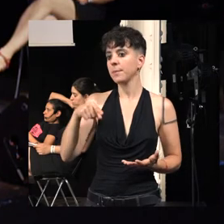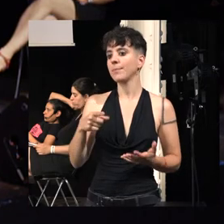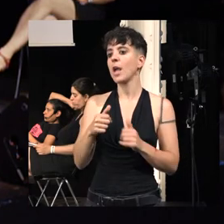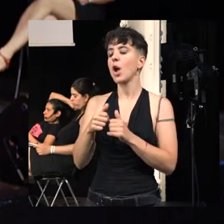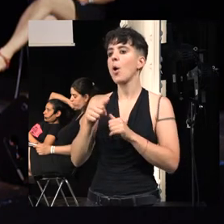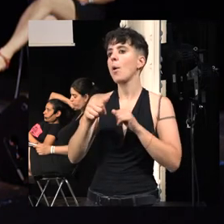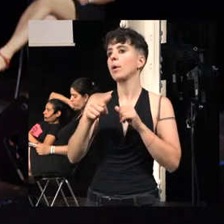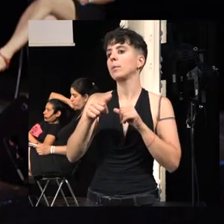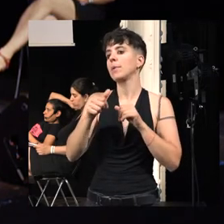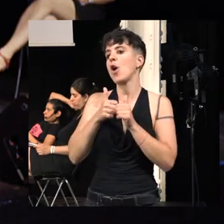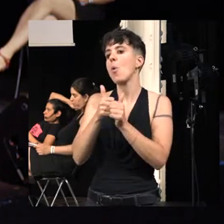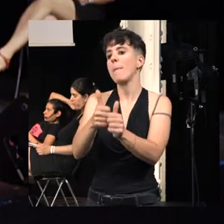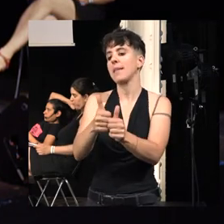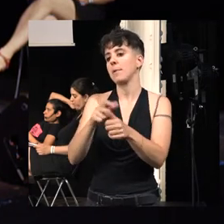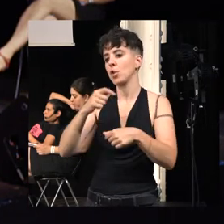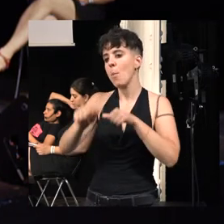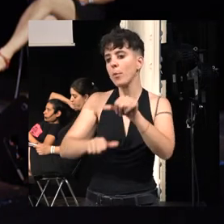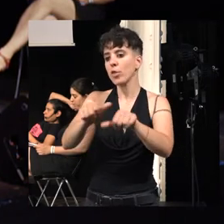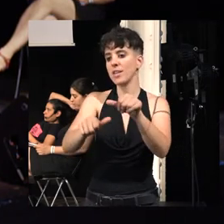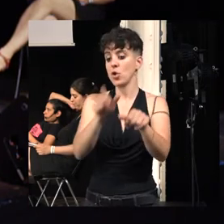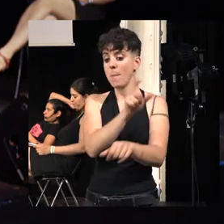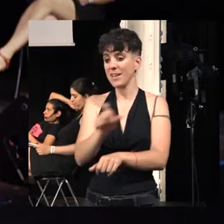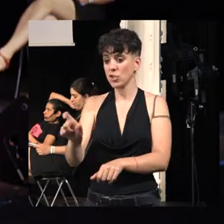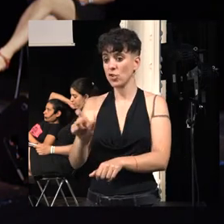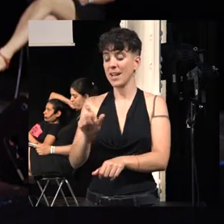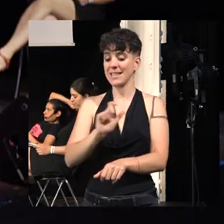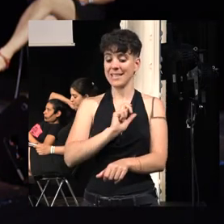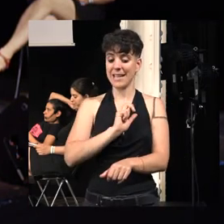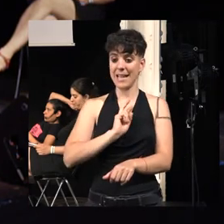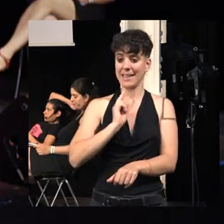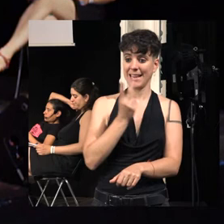de acompañamiento a personas trans,